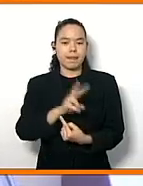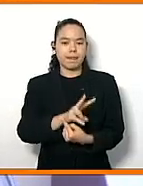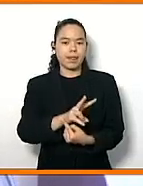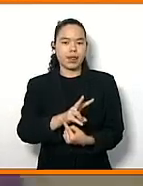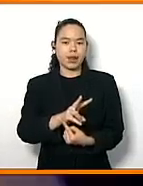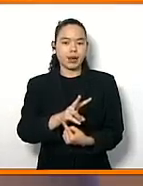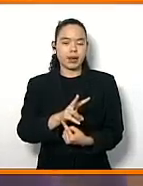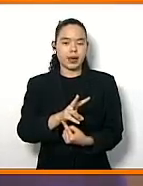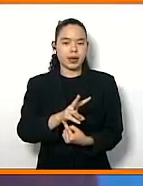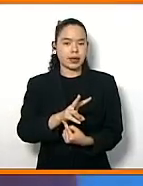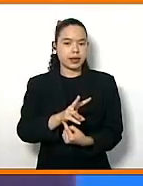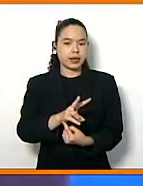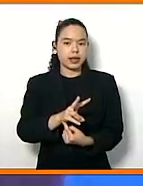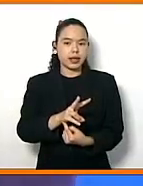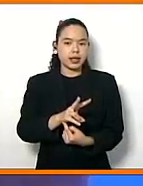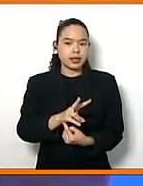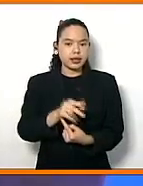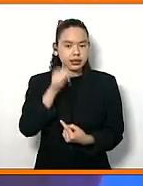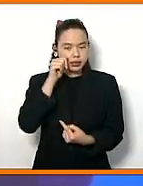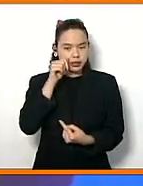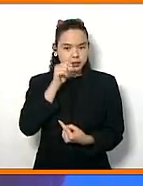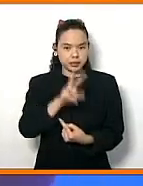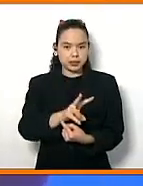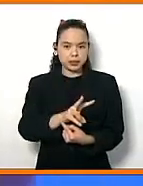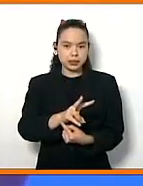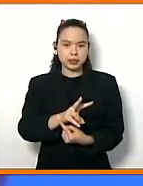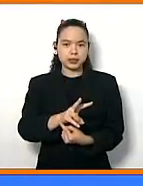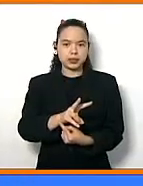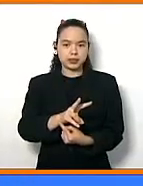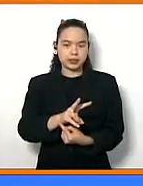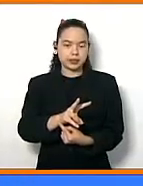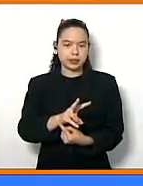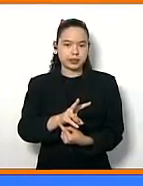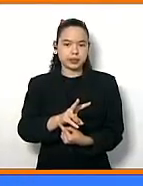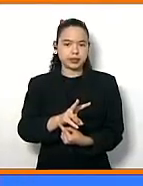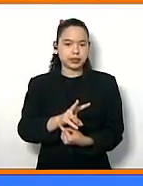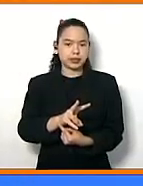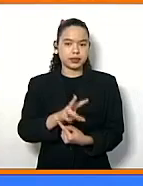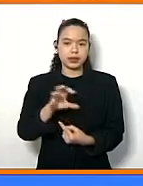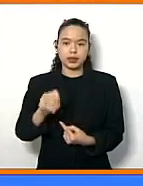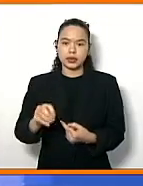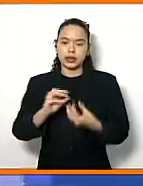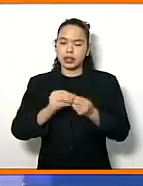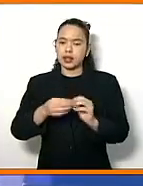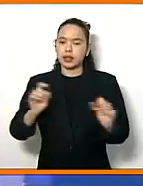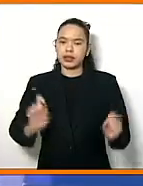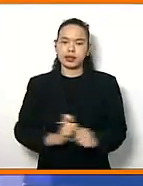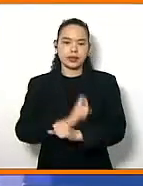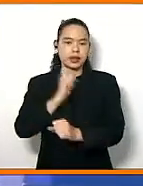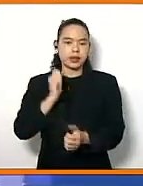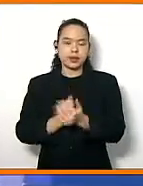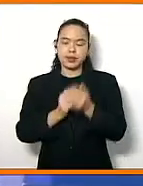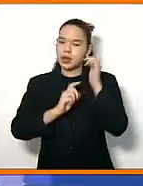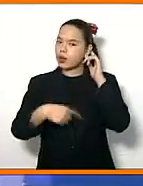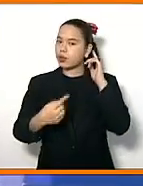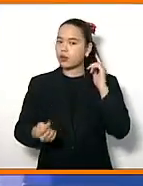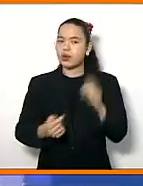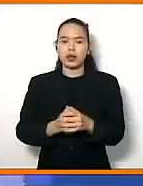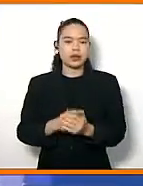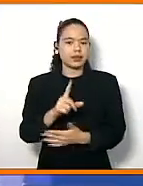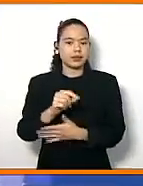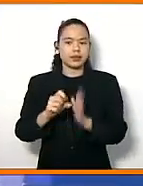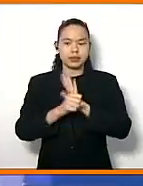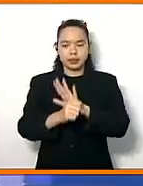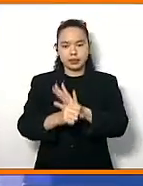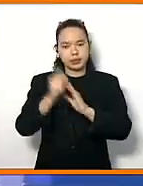2. Segundo dígito. Atentos. Porque este es el 0. Número favorecido para diaria es el 20 con su